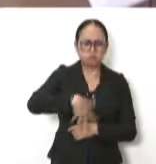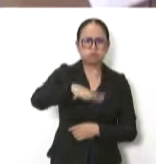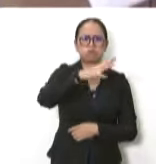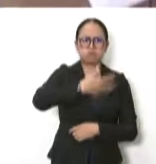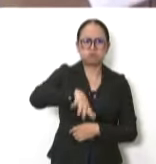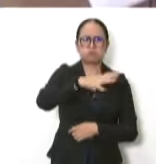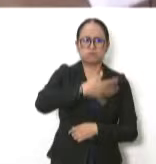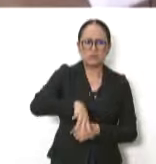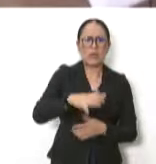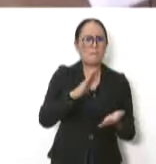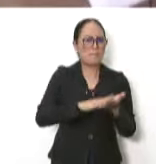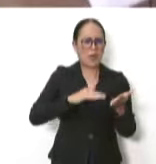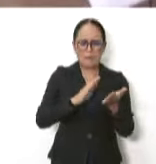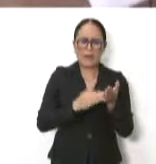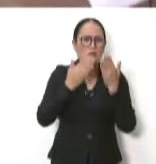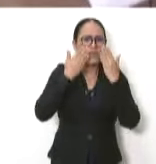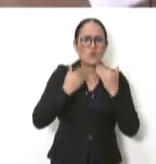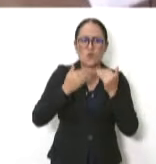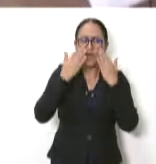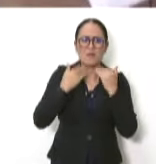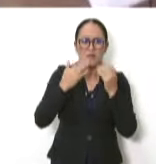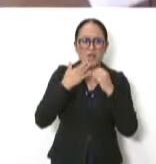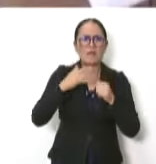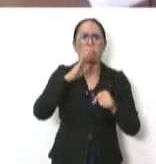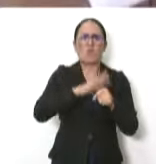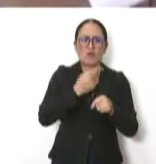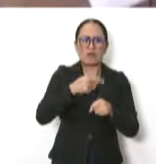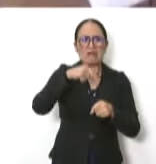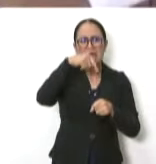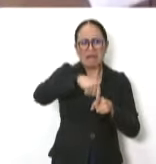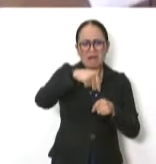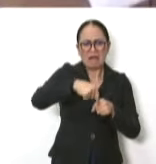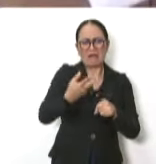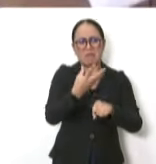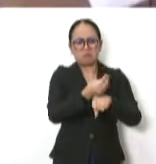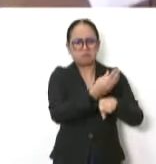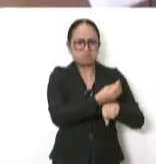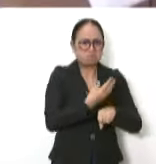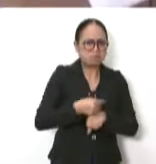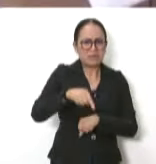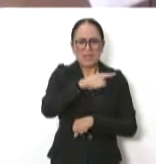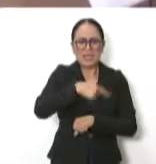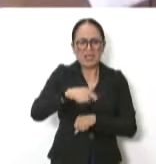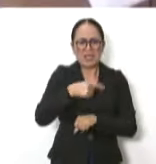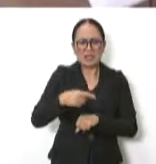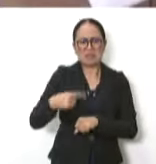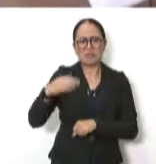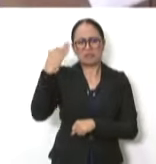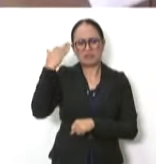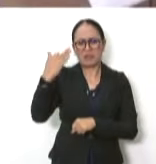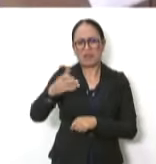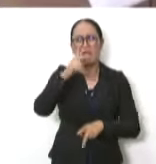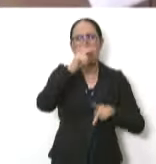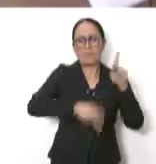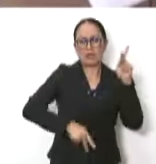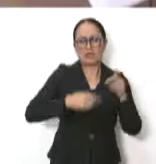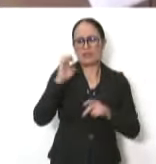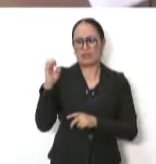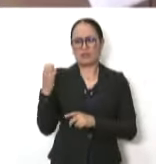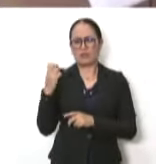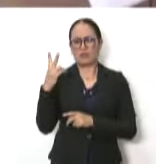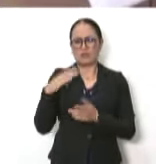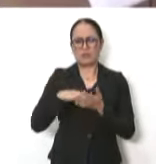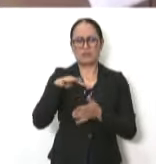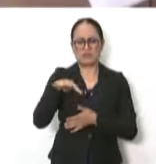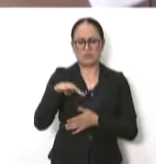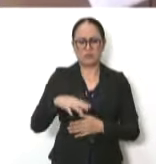arrojó documento alguno, pues por una reestructura dejó de realizar diversas funciones desde enero de 2019. Por